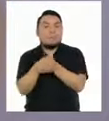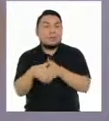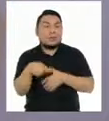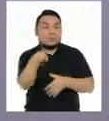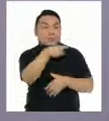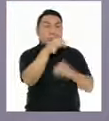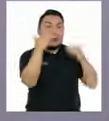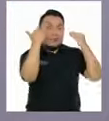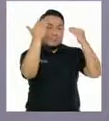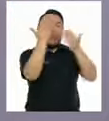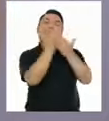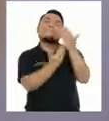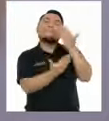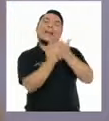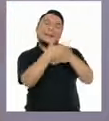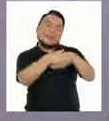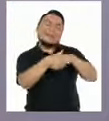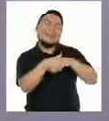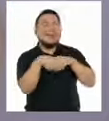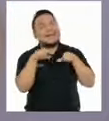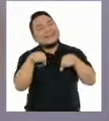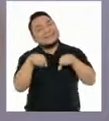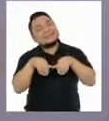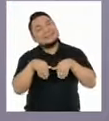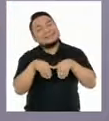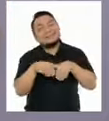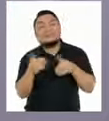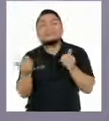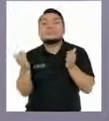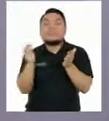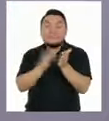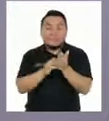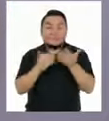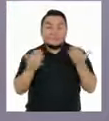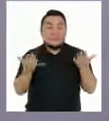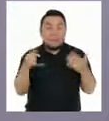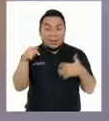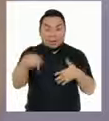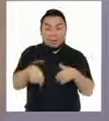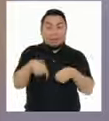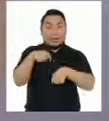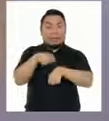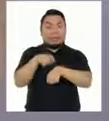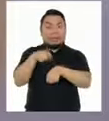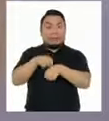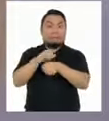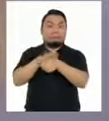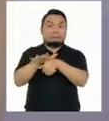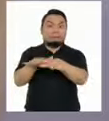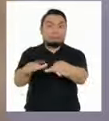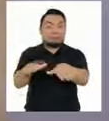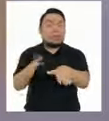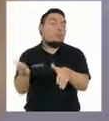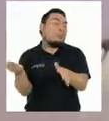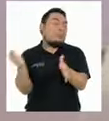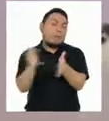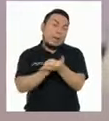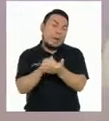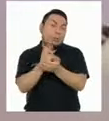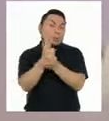las manos. Y mucho más en época de pandemia.